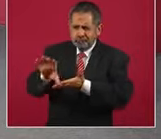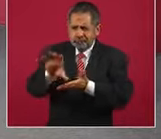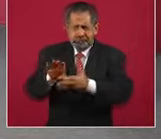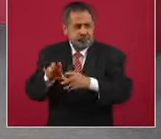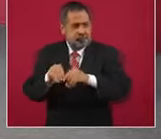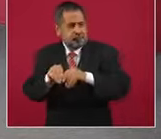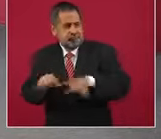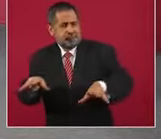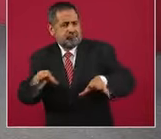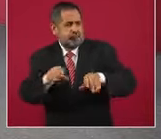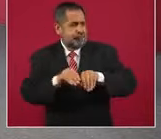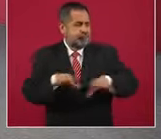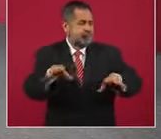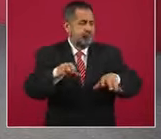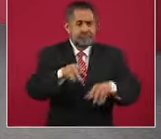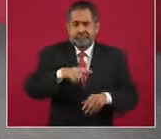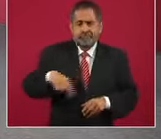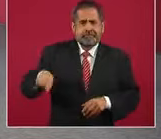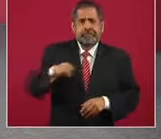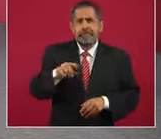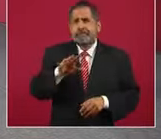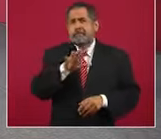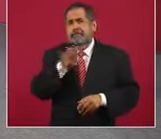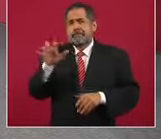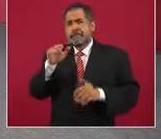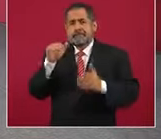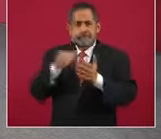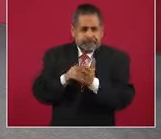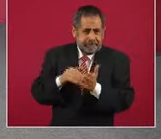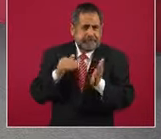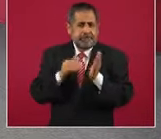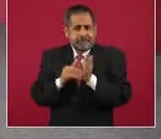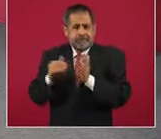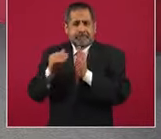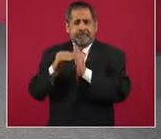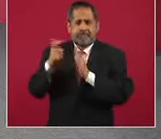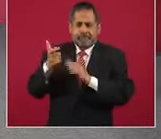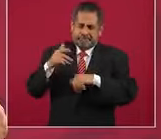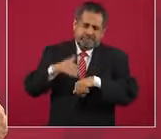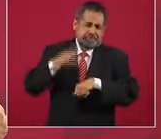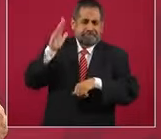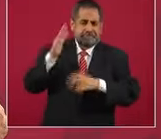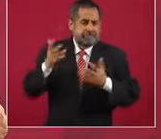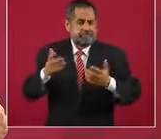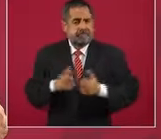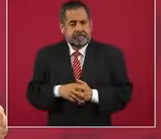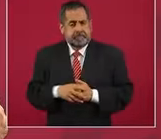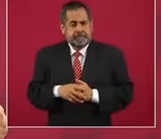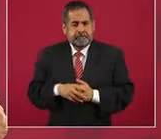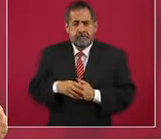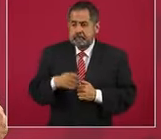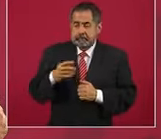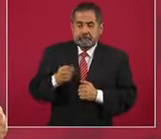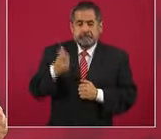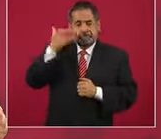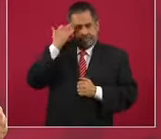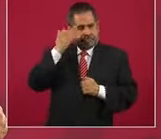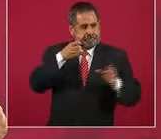de Bienestar, más de 500,000 millones de pesos en una primera